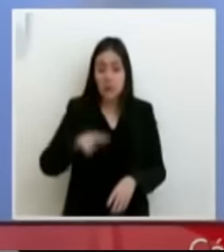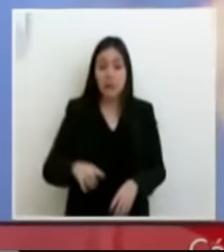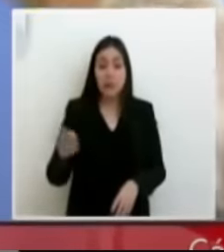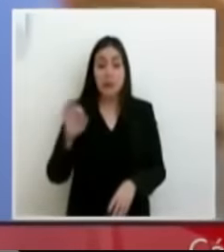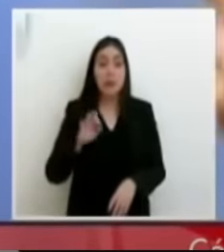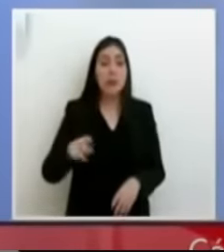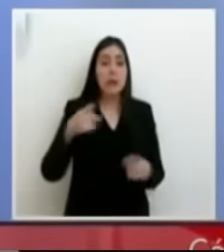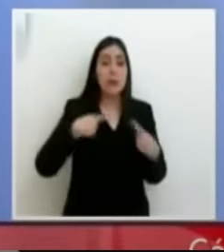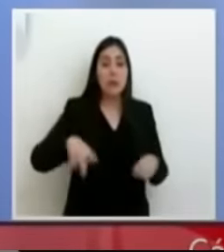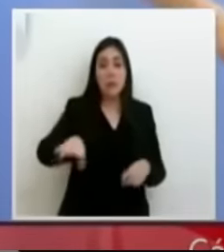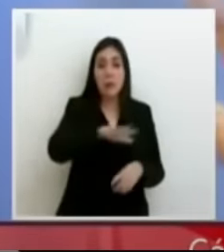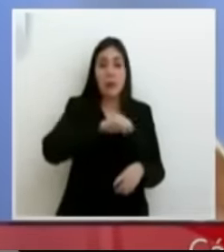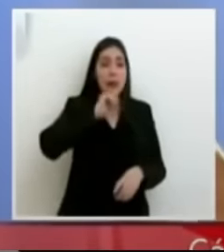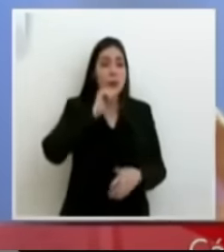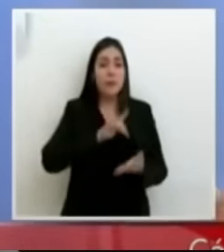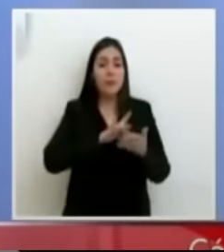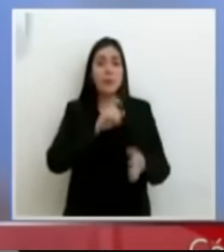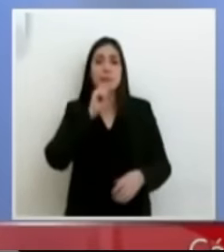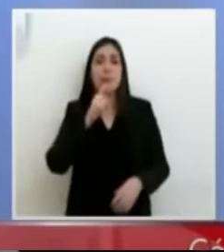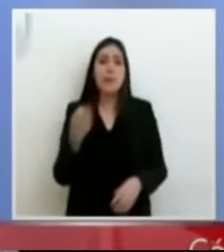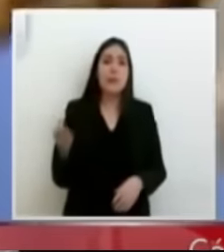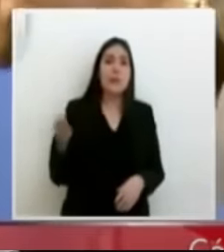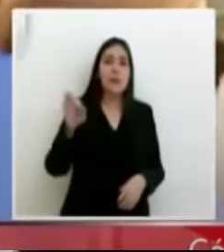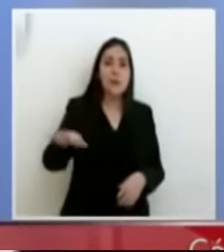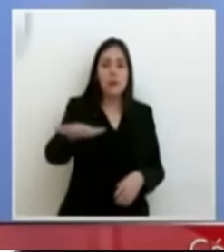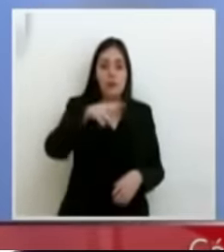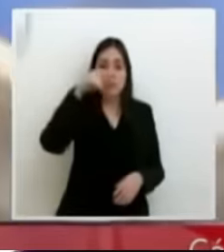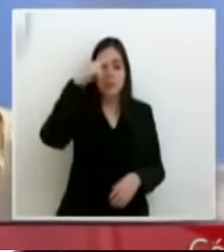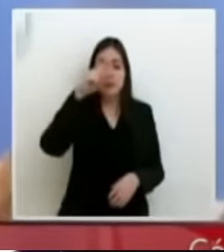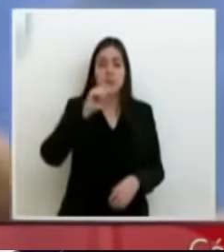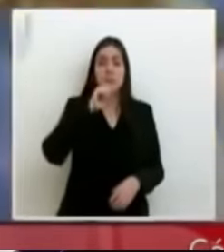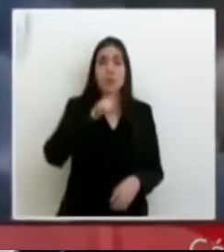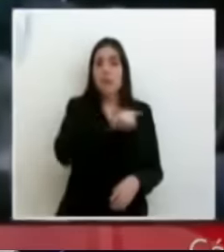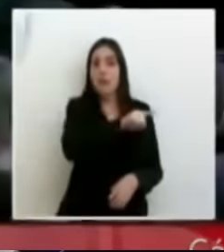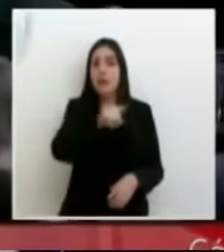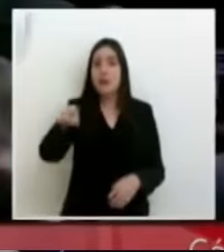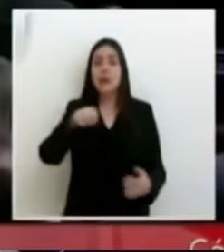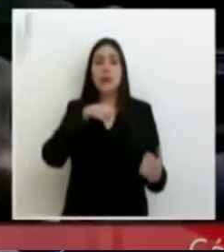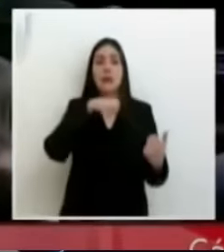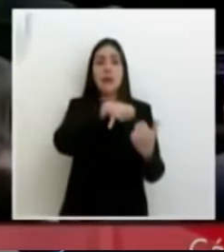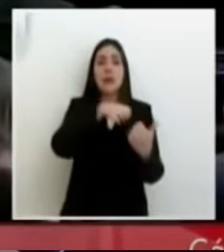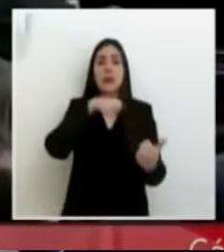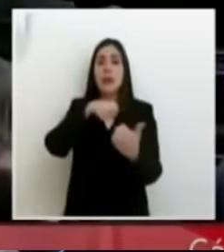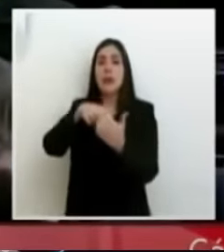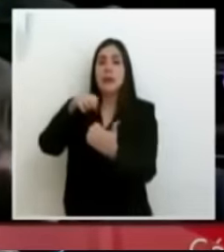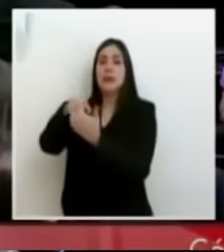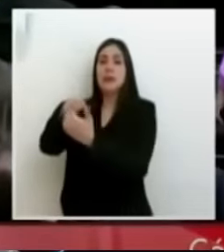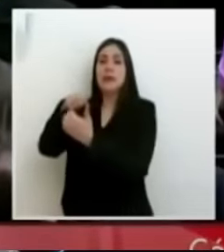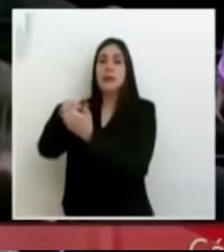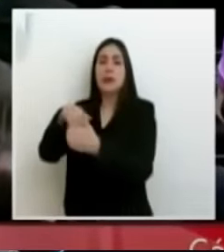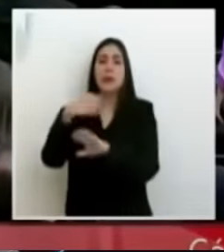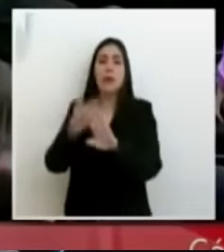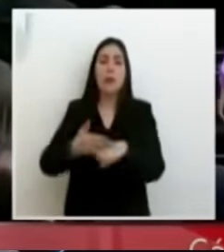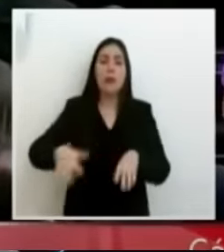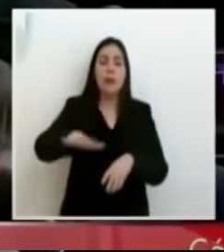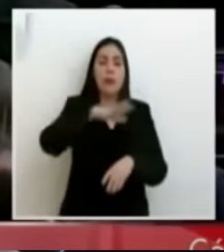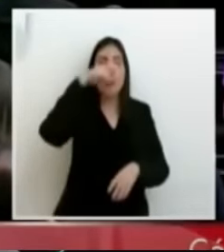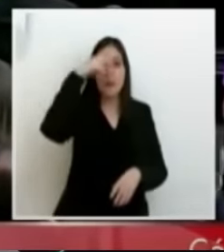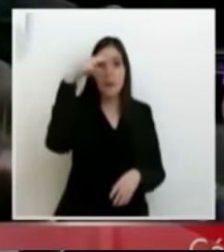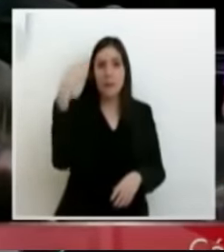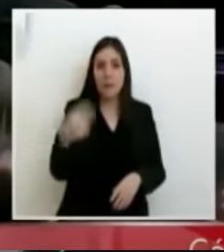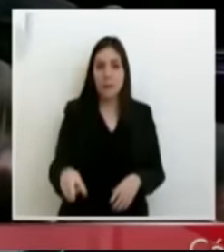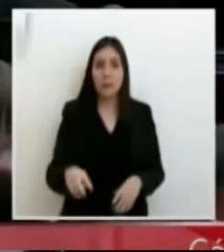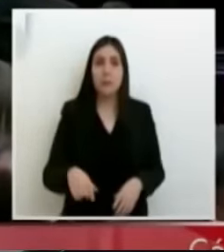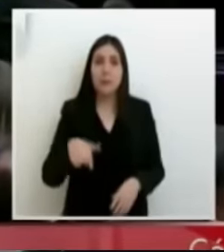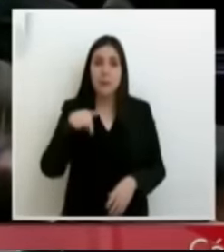pueblo y traicionando al pueblo, que ustedes engañan y abusan del pueblo. Aquí a la redonda